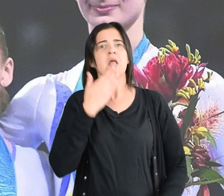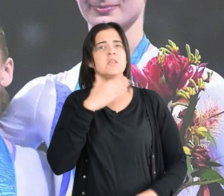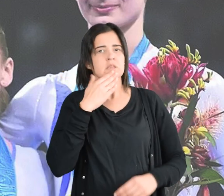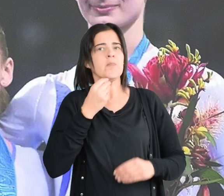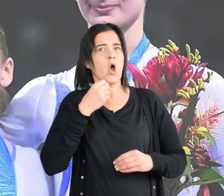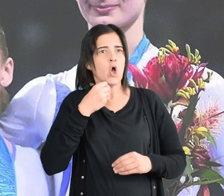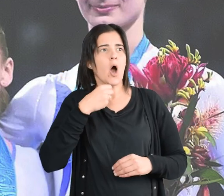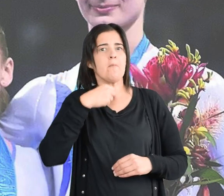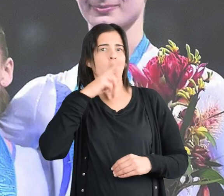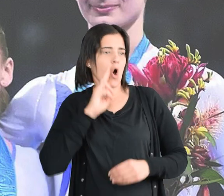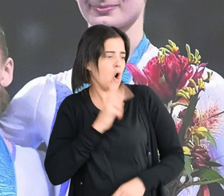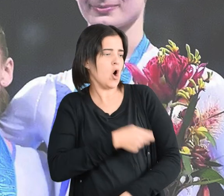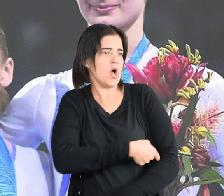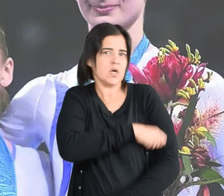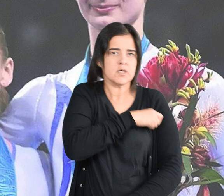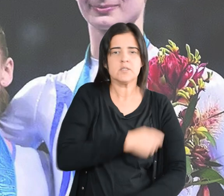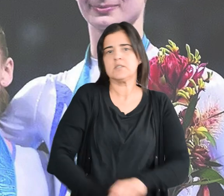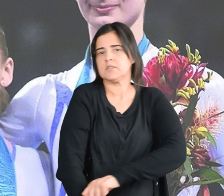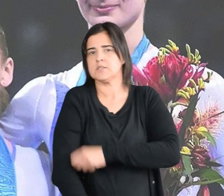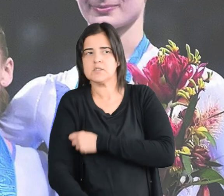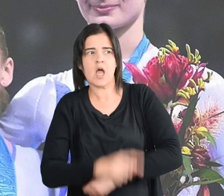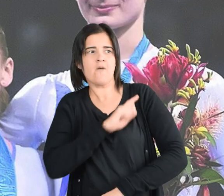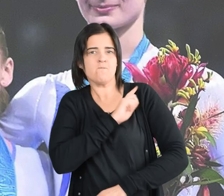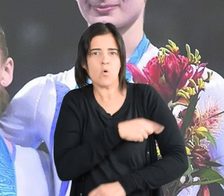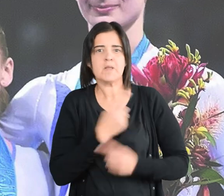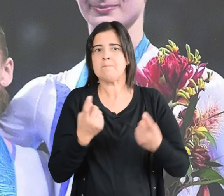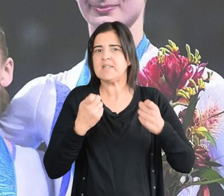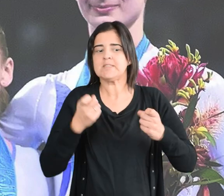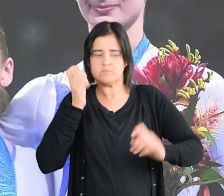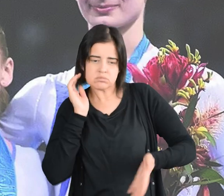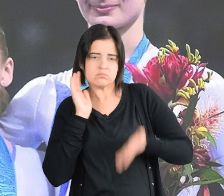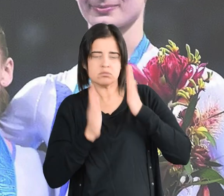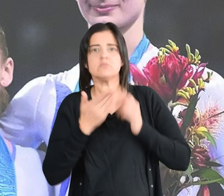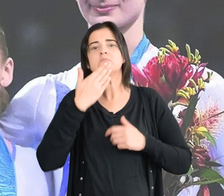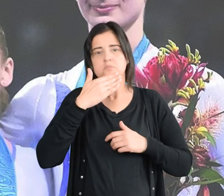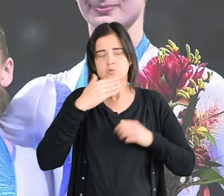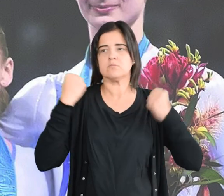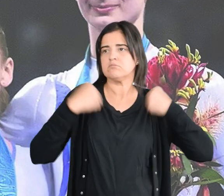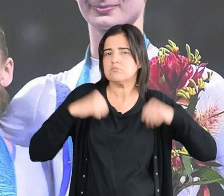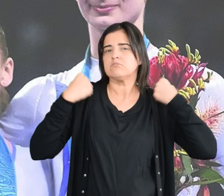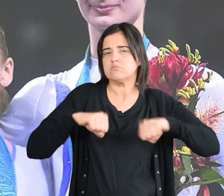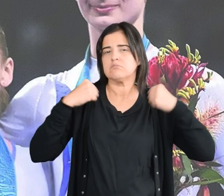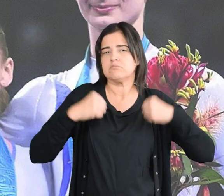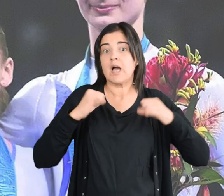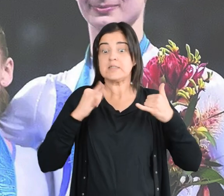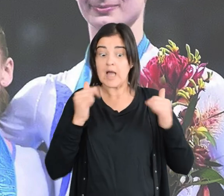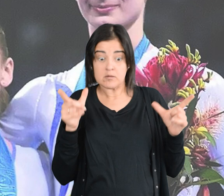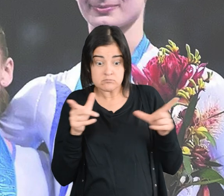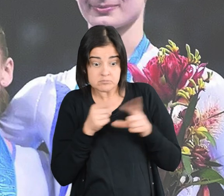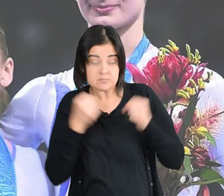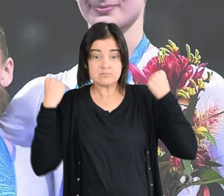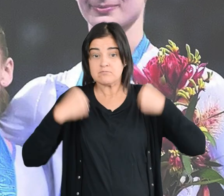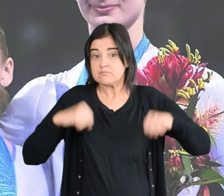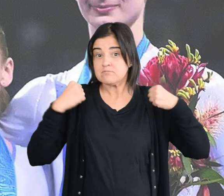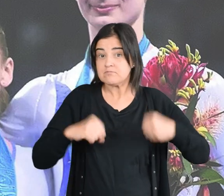comprende el nivel de disciplina y esfuerzo que requiere desarrollar todas sus habilidades finalizado el periodo